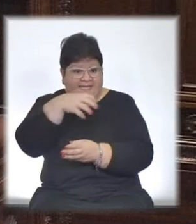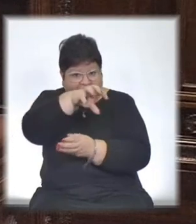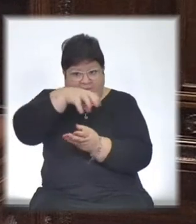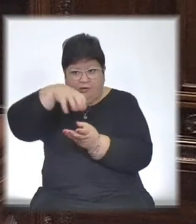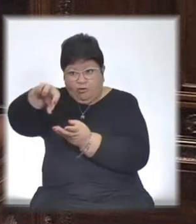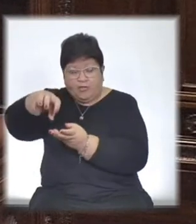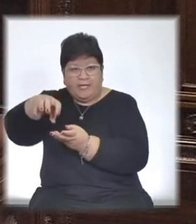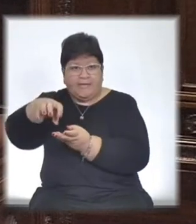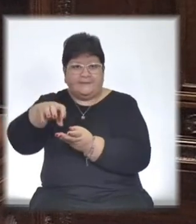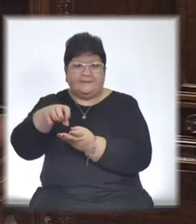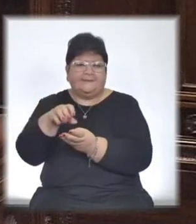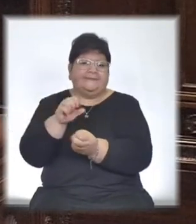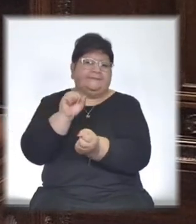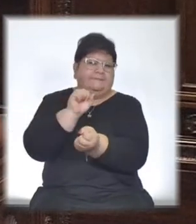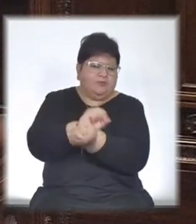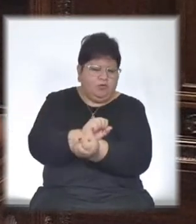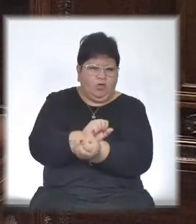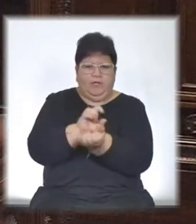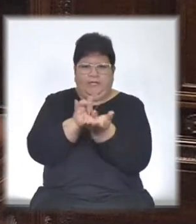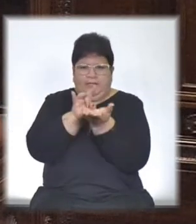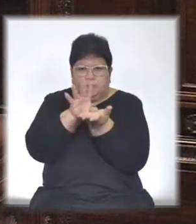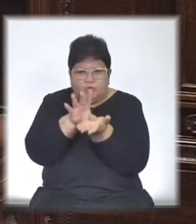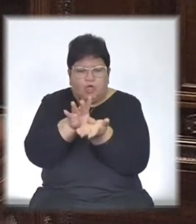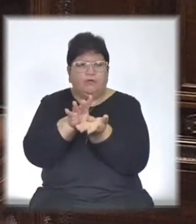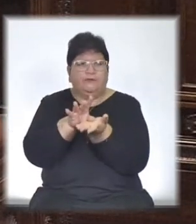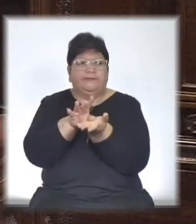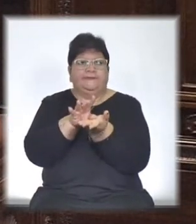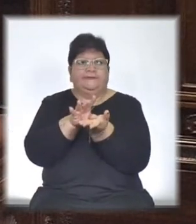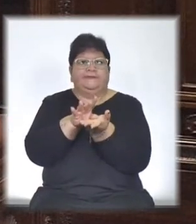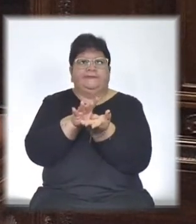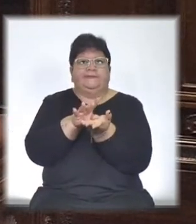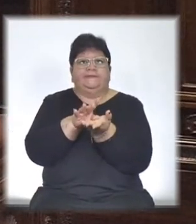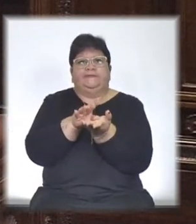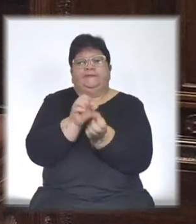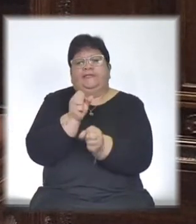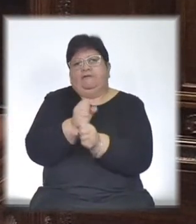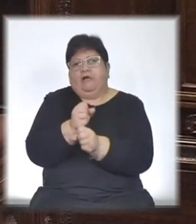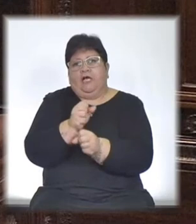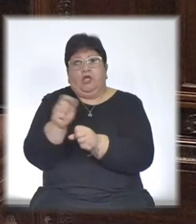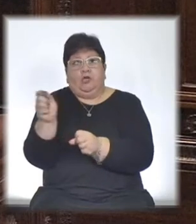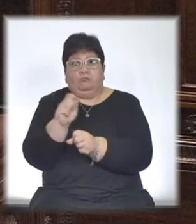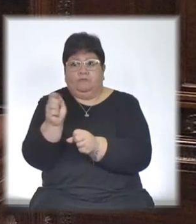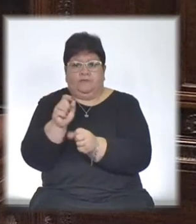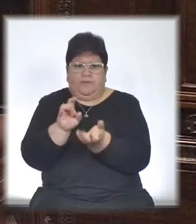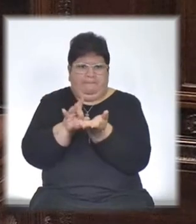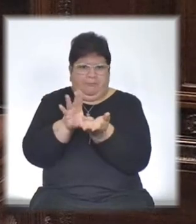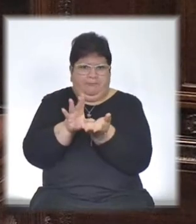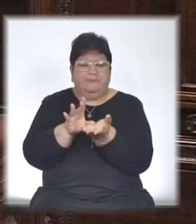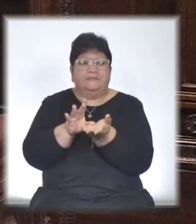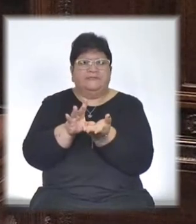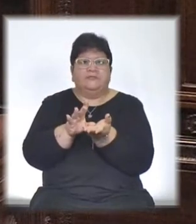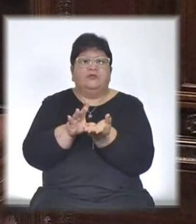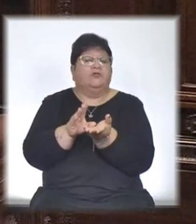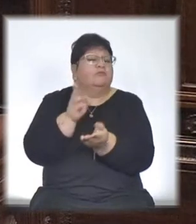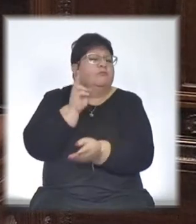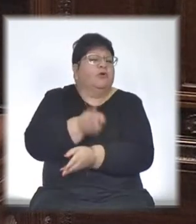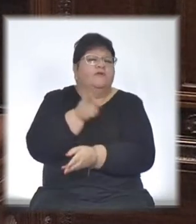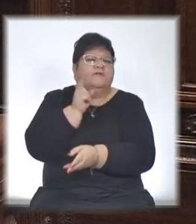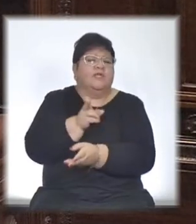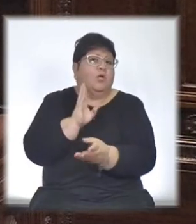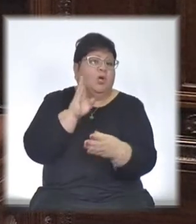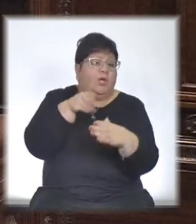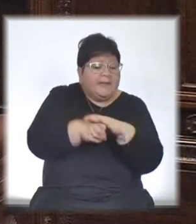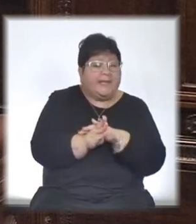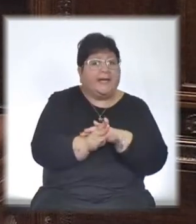prisión, destitución, si se era trabajador público, e imposibilidad de acceder a cualquier trabajo en el Estado.